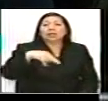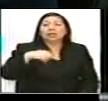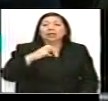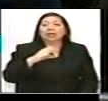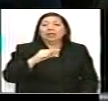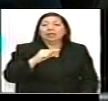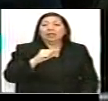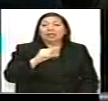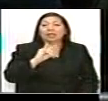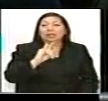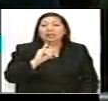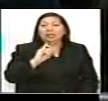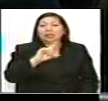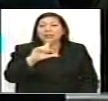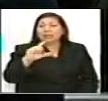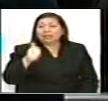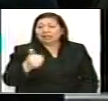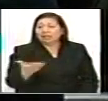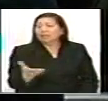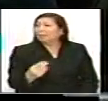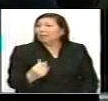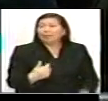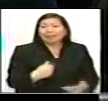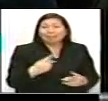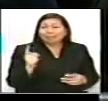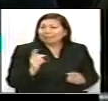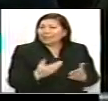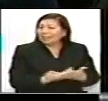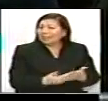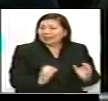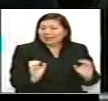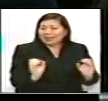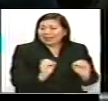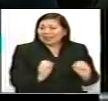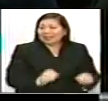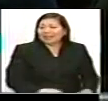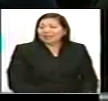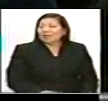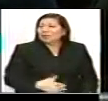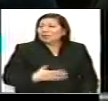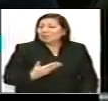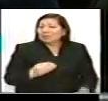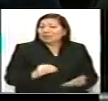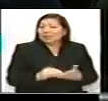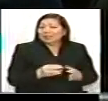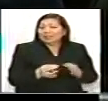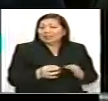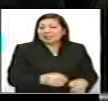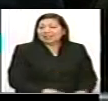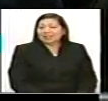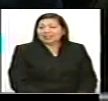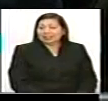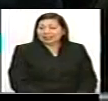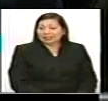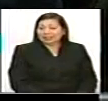Van al satélite, el satélite no tiene esa resolución, no se pudo explicar. Los